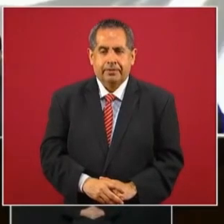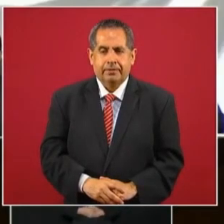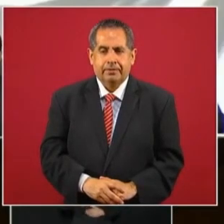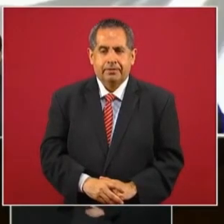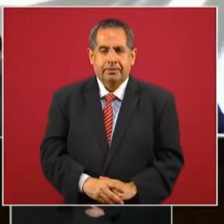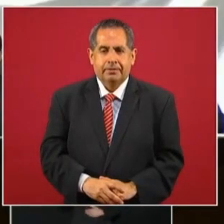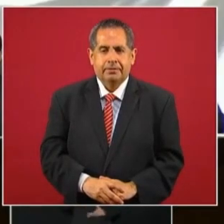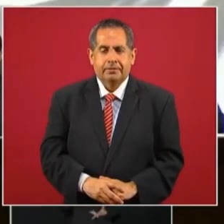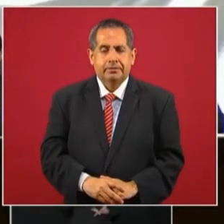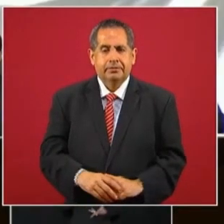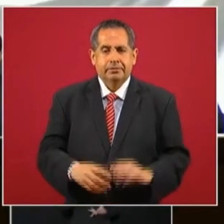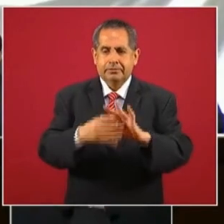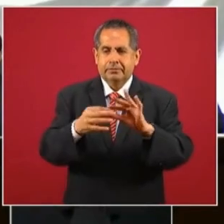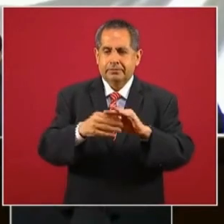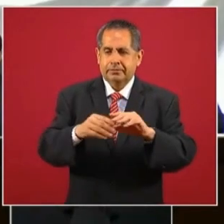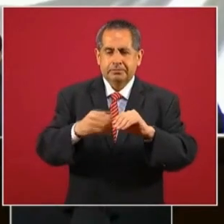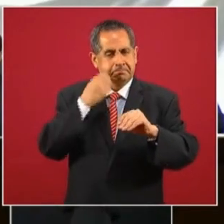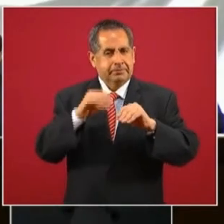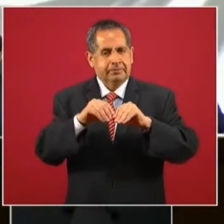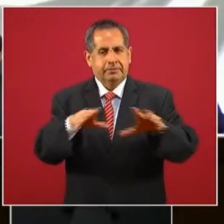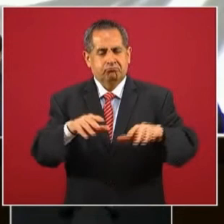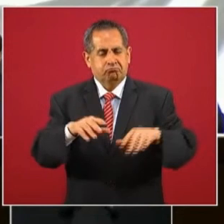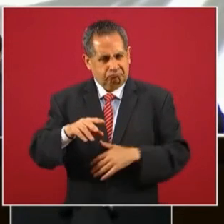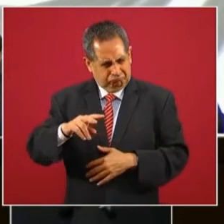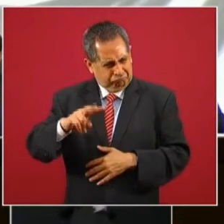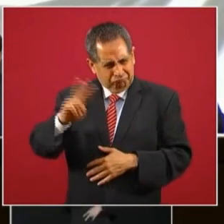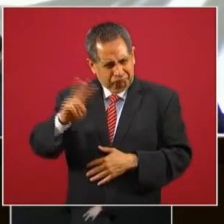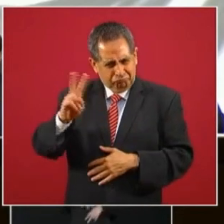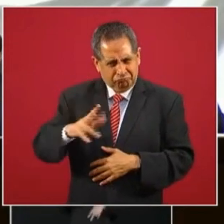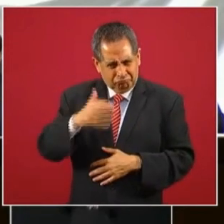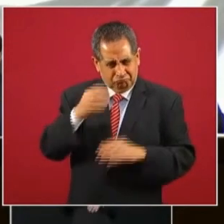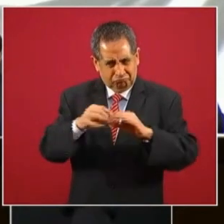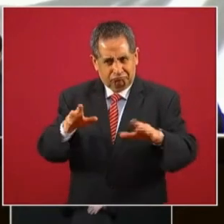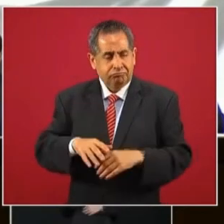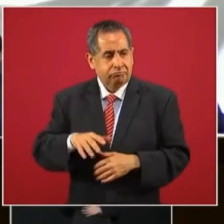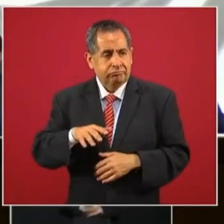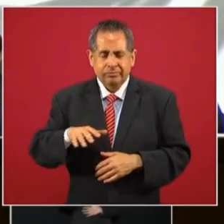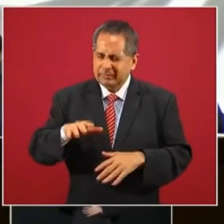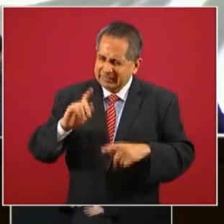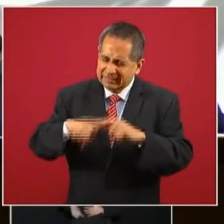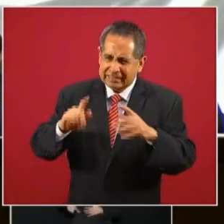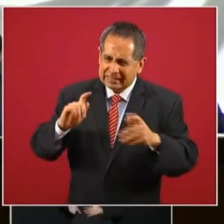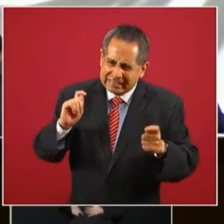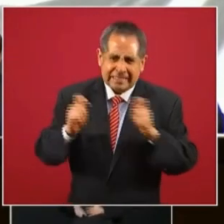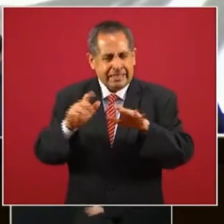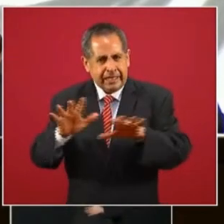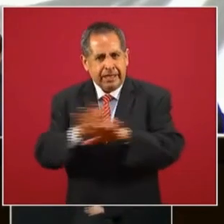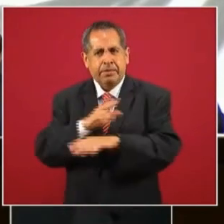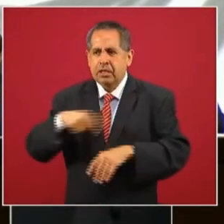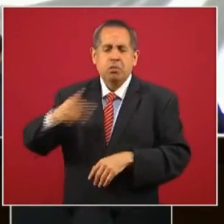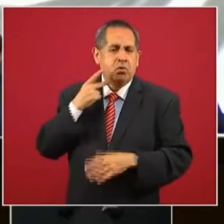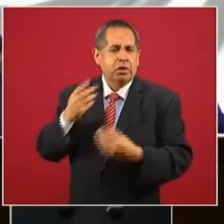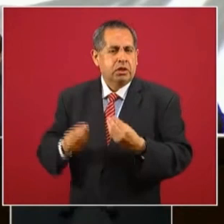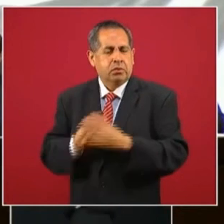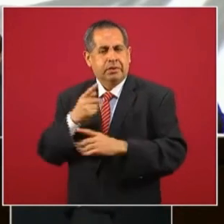Queremos regenerar de verdad la vida pública de México.